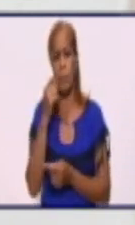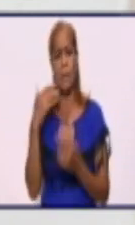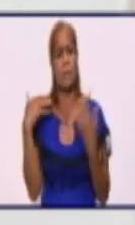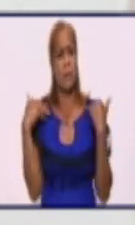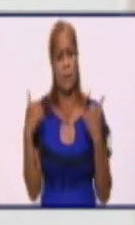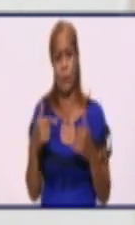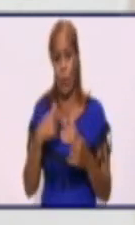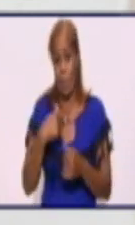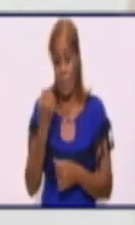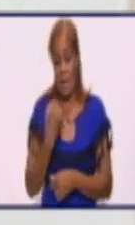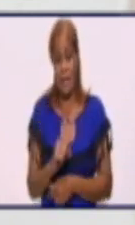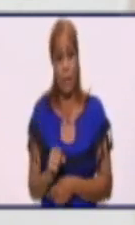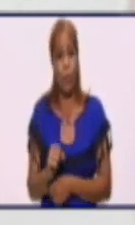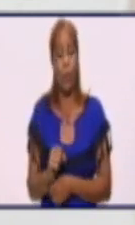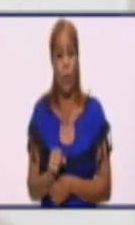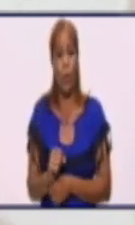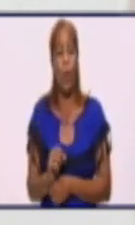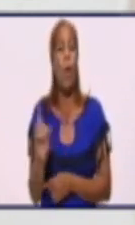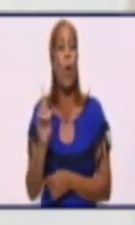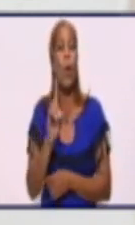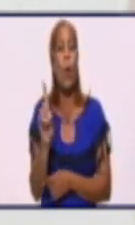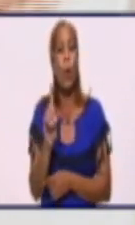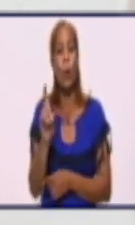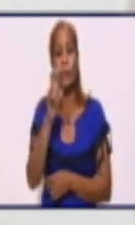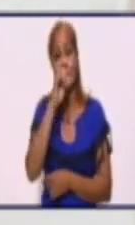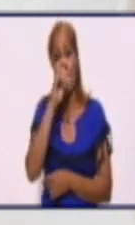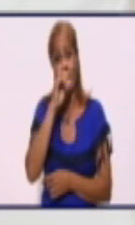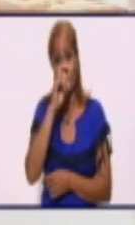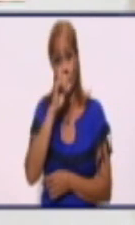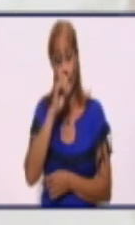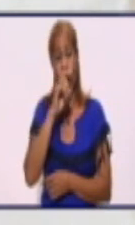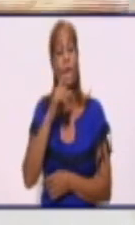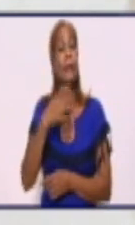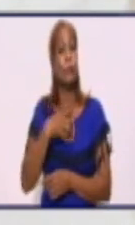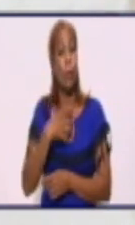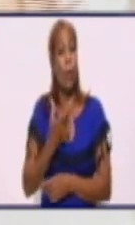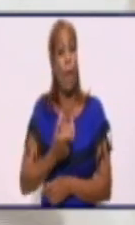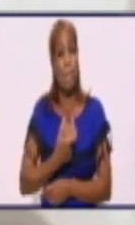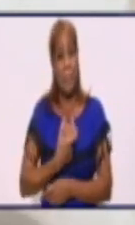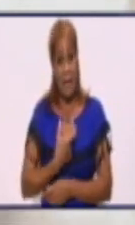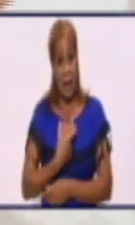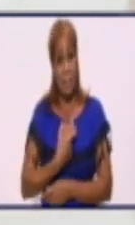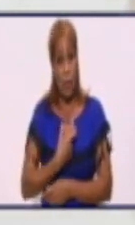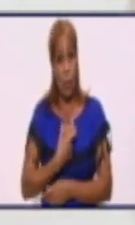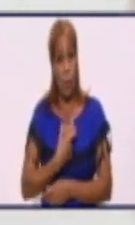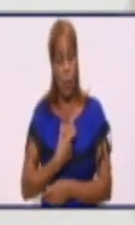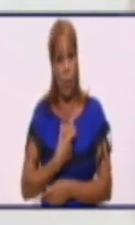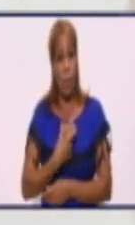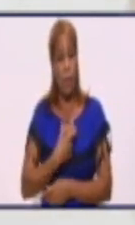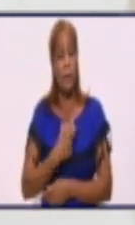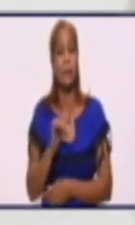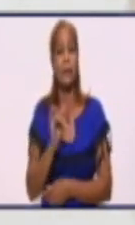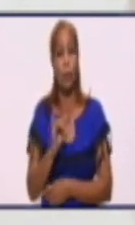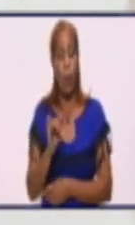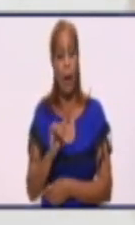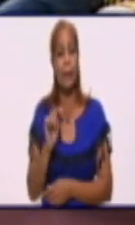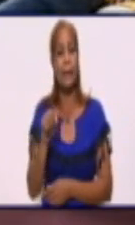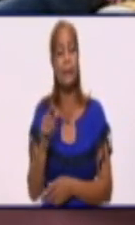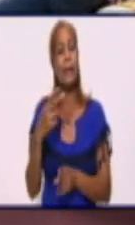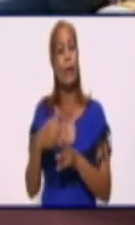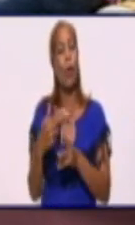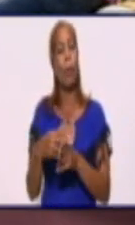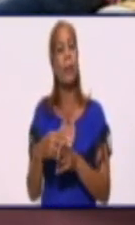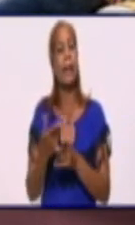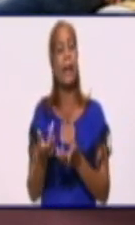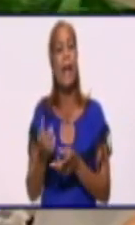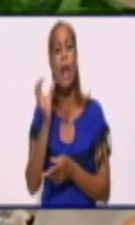hijo, con 11 años, que bueno, obtuvo el premio, y donde estos actores también interpretaron otro que se llama Los Payasos se Vacunan. Yo te propongo hacer